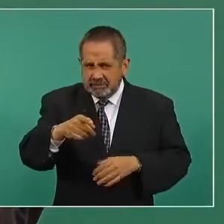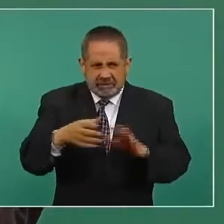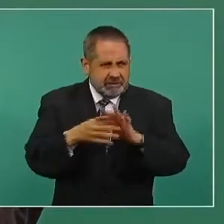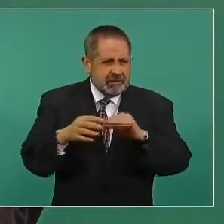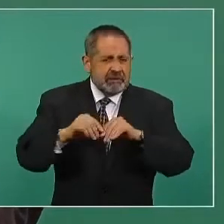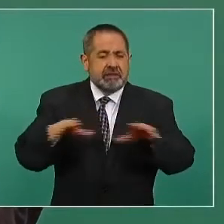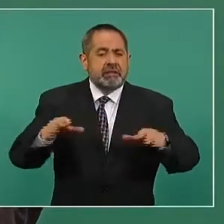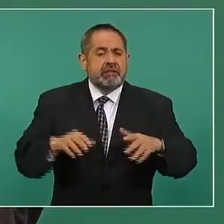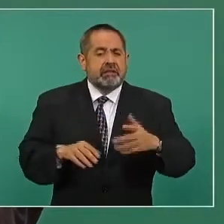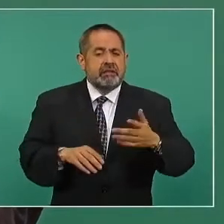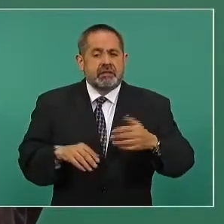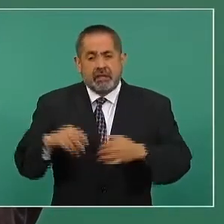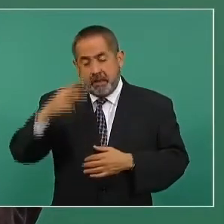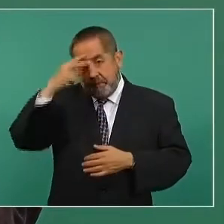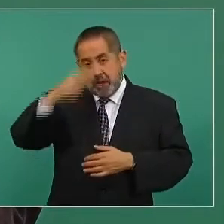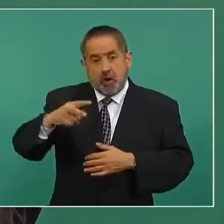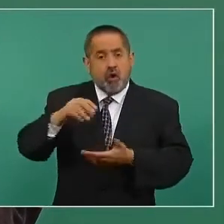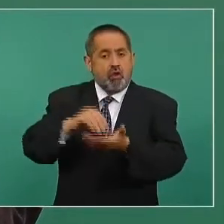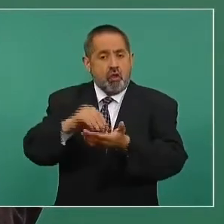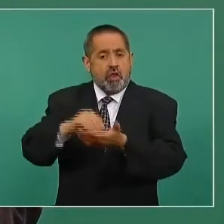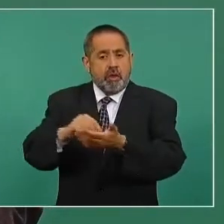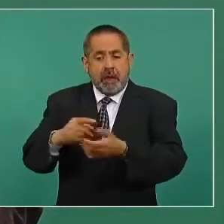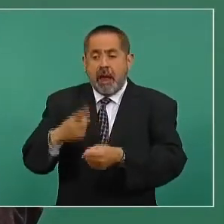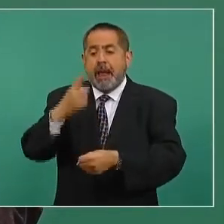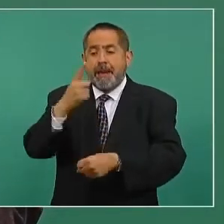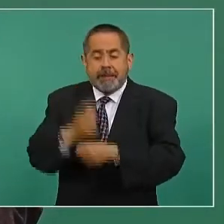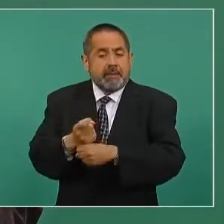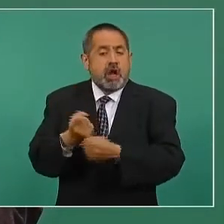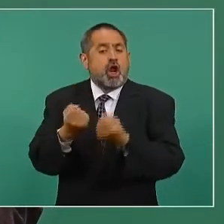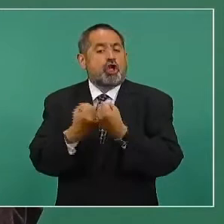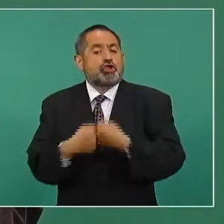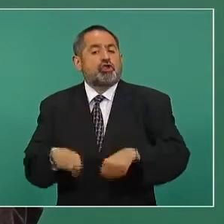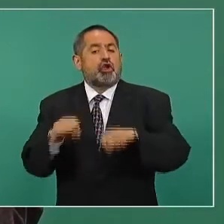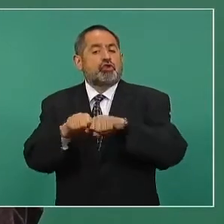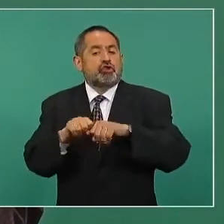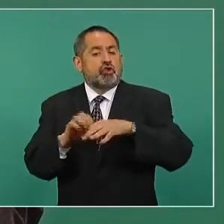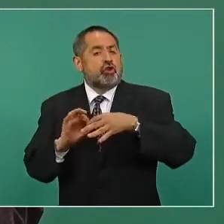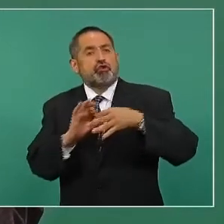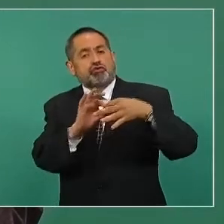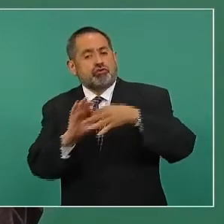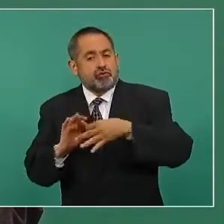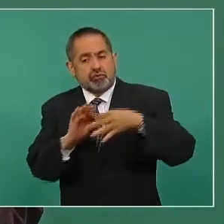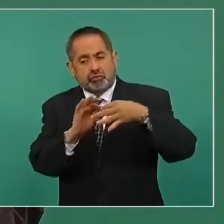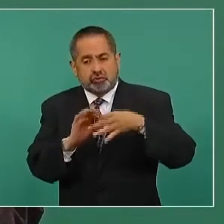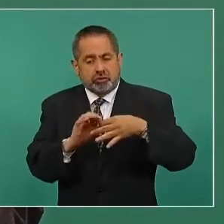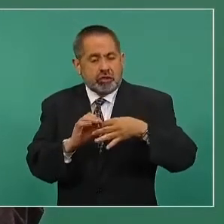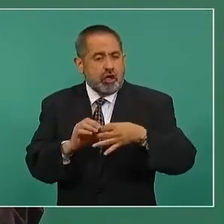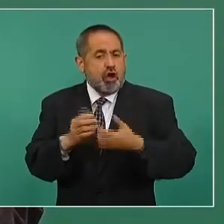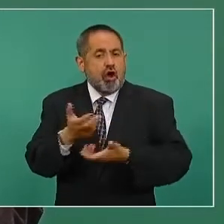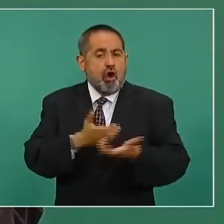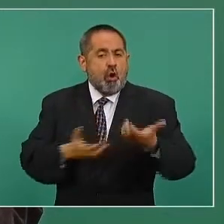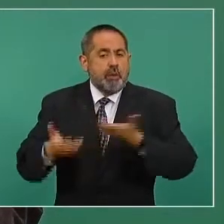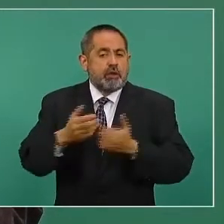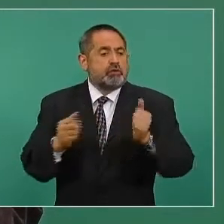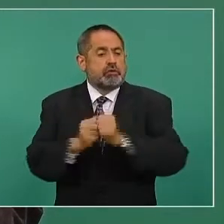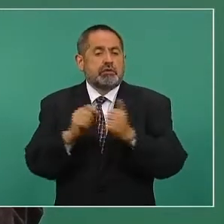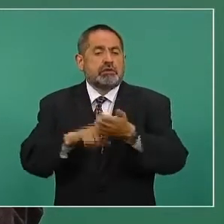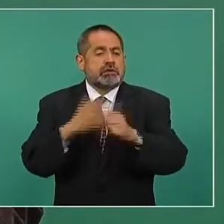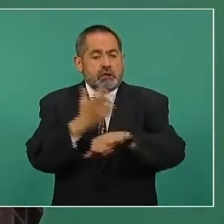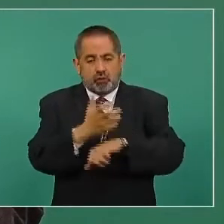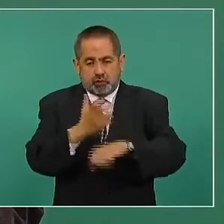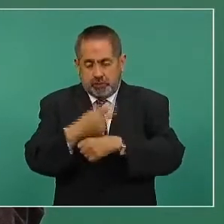datos. México sigue siendo el principal socio económico, comercial de Estados